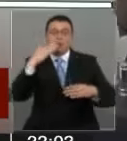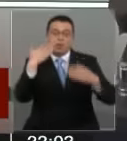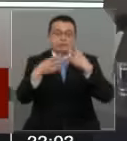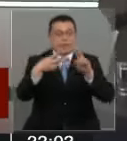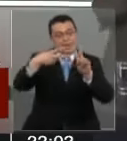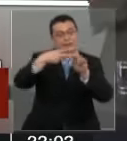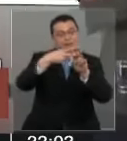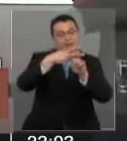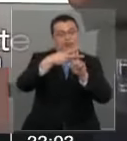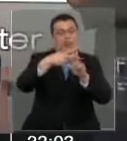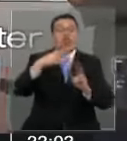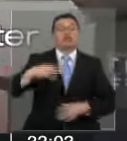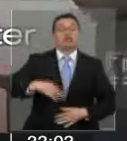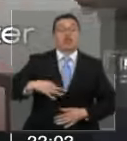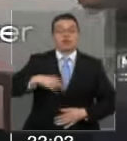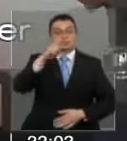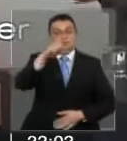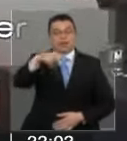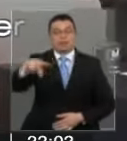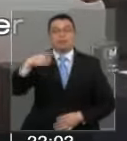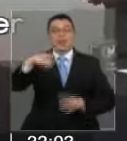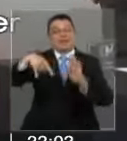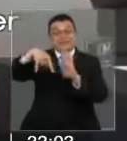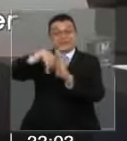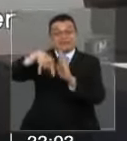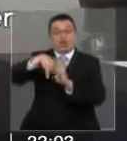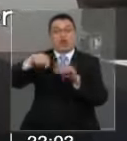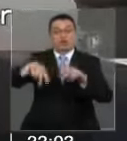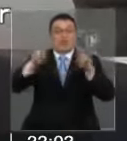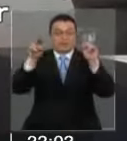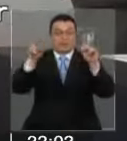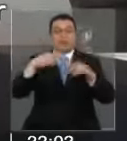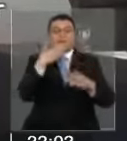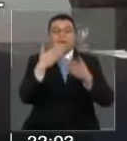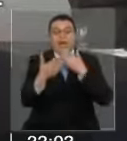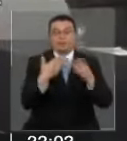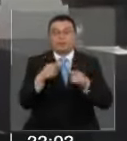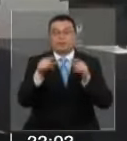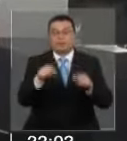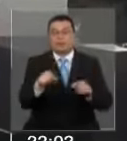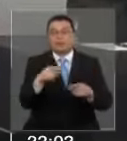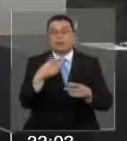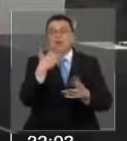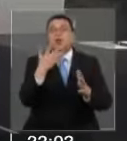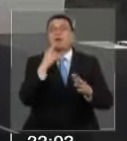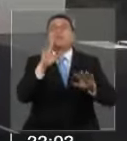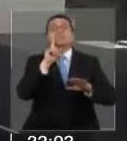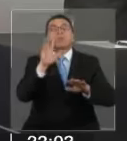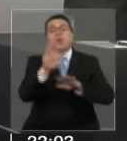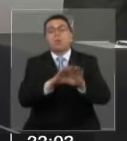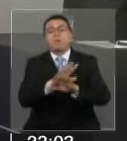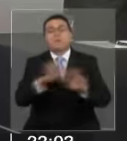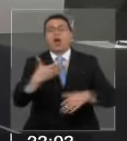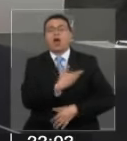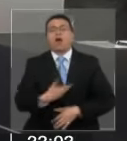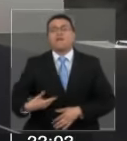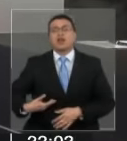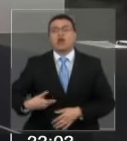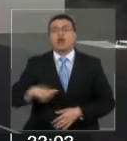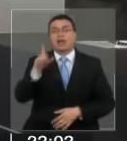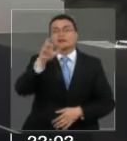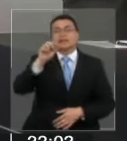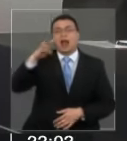hashtag Ciudadanos CNN. Tiene que ver con Chiloé, el primer tema del que vamos a hablar hoy. ¿A quién cree usted que protege más al gobierno? ¿A las salmoneras?